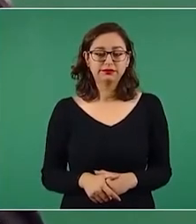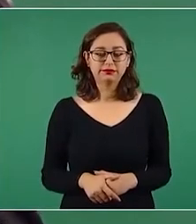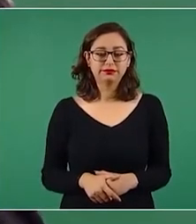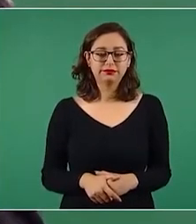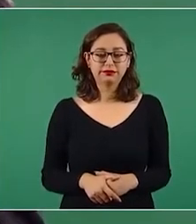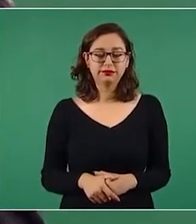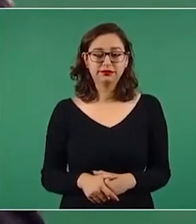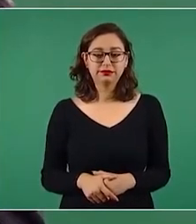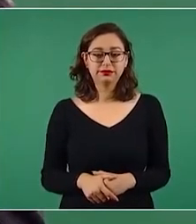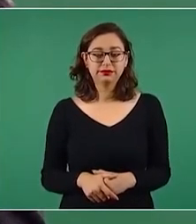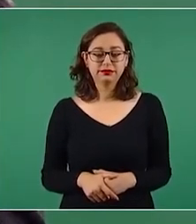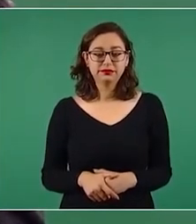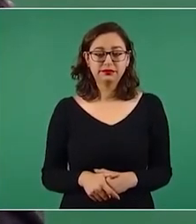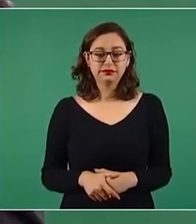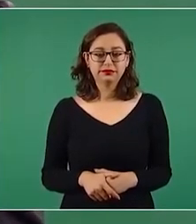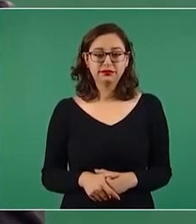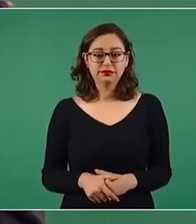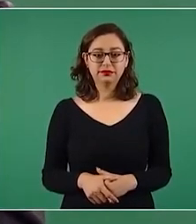están